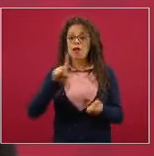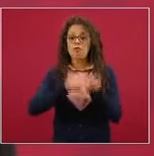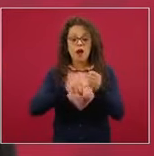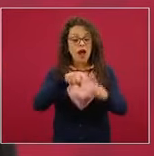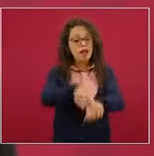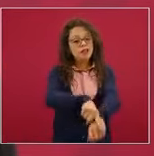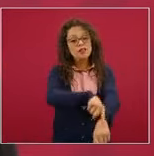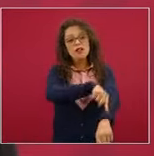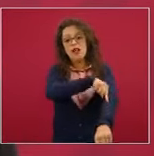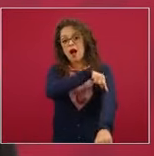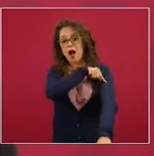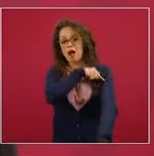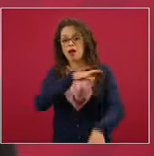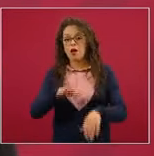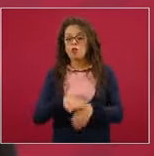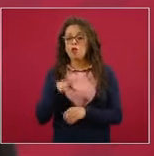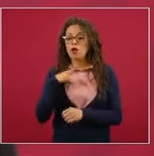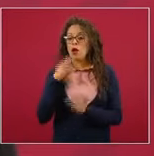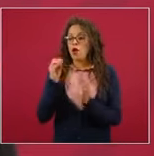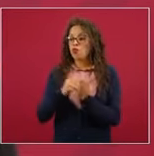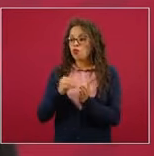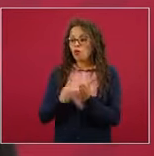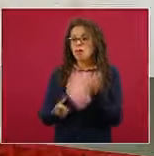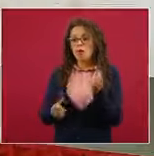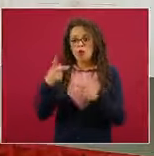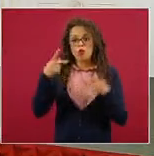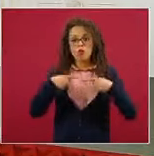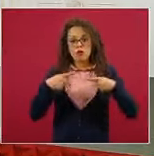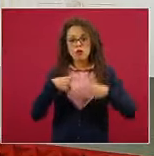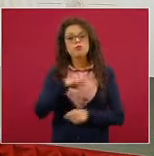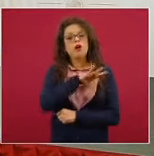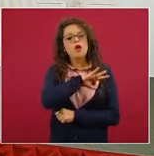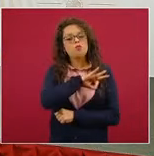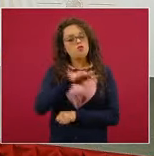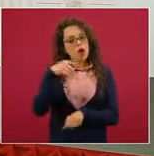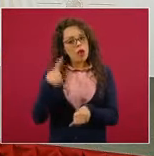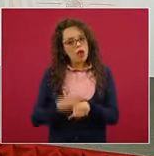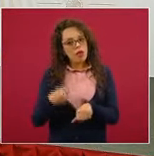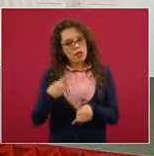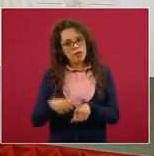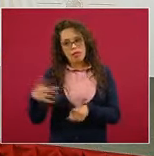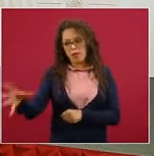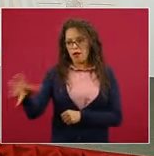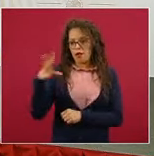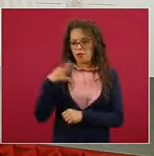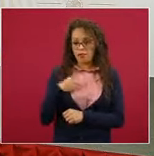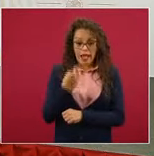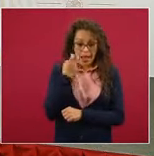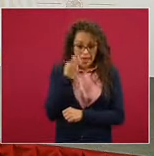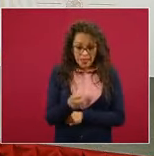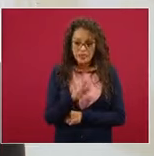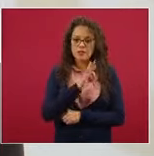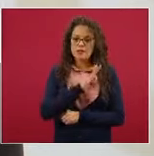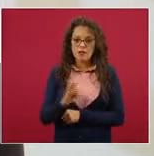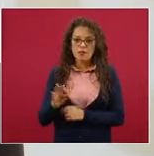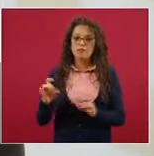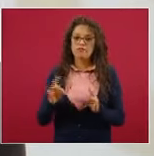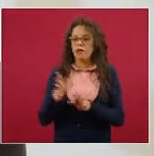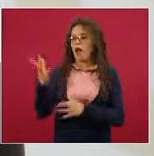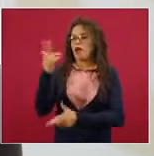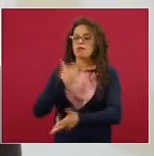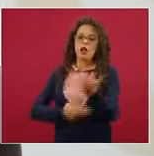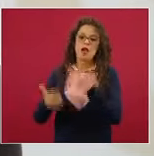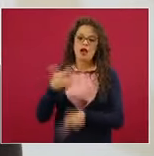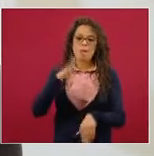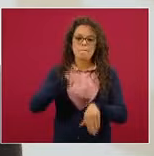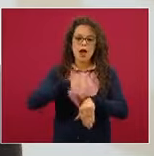que todavía son susceptibles, se pueden enfermar y es ahí donde podemos tener los rebrotes. Por eso los mensajes de aplicar